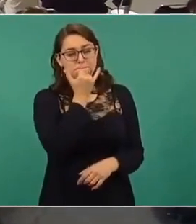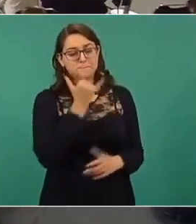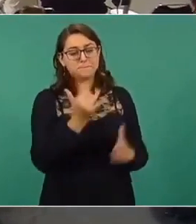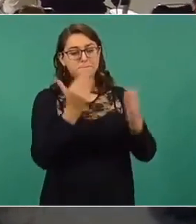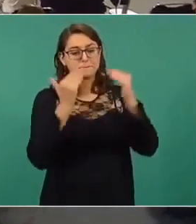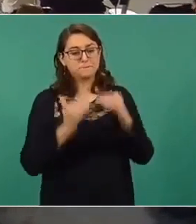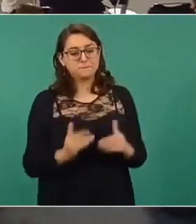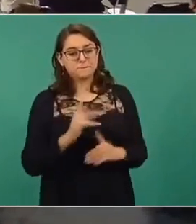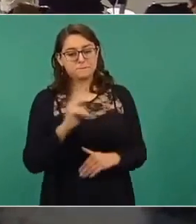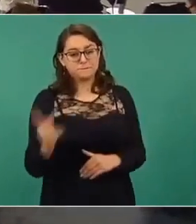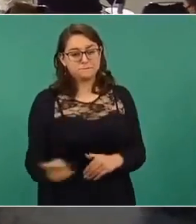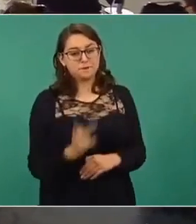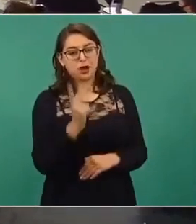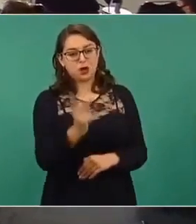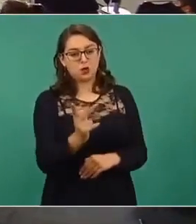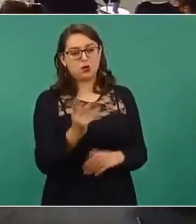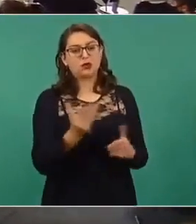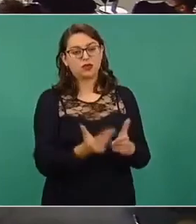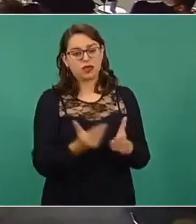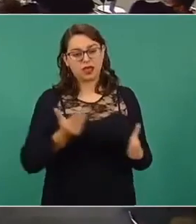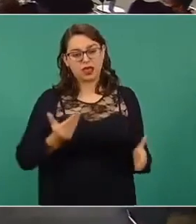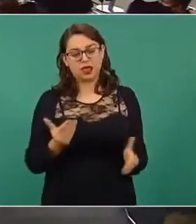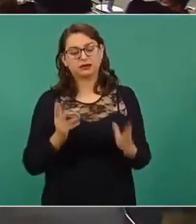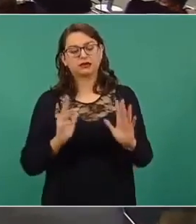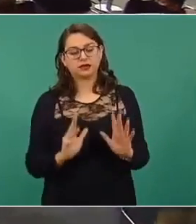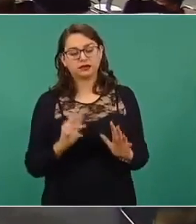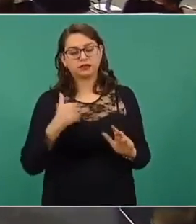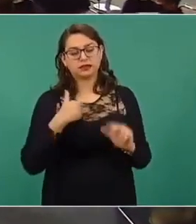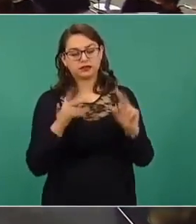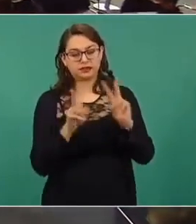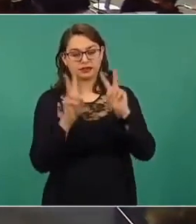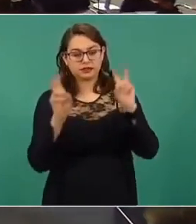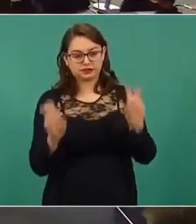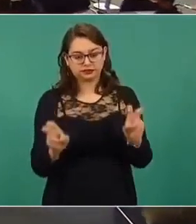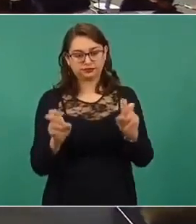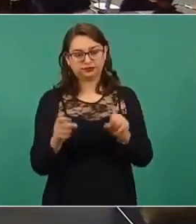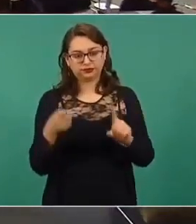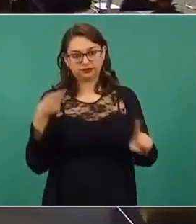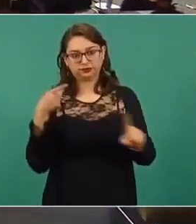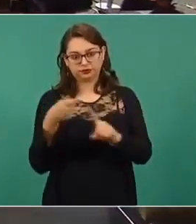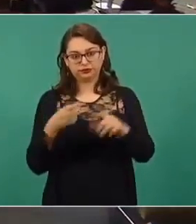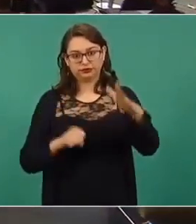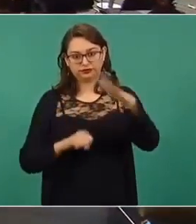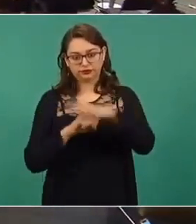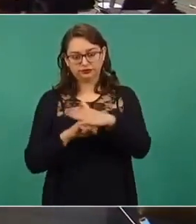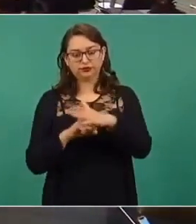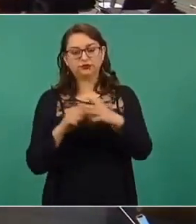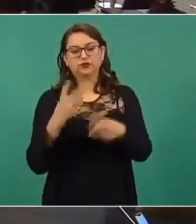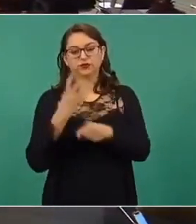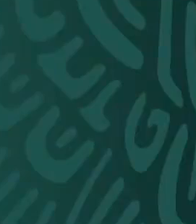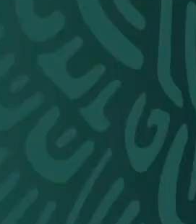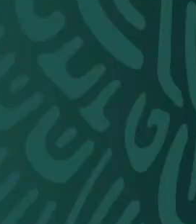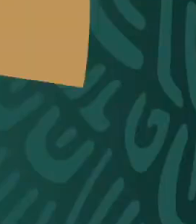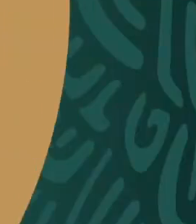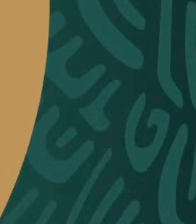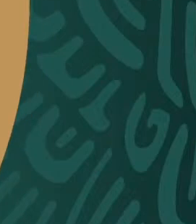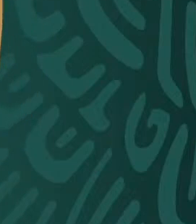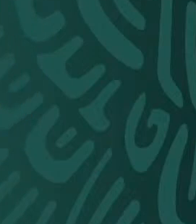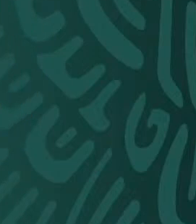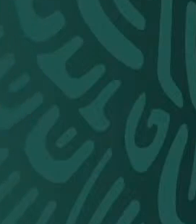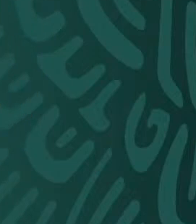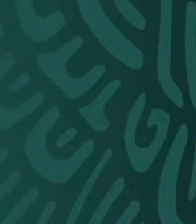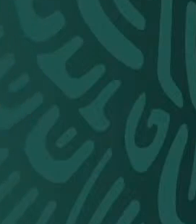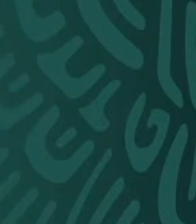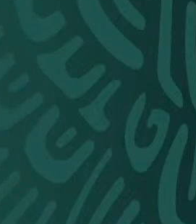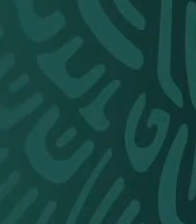que habrá campañas de información sobre la reforma eléctrica para dar a conocer los beneficios de esta, así como la importancia